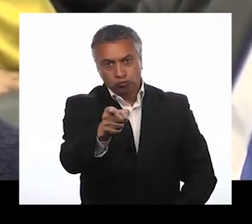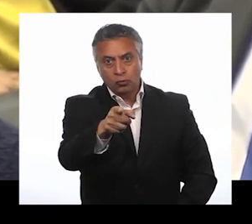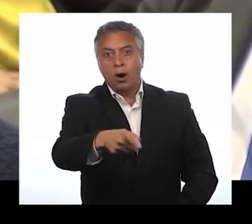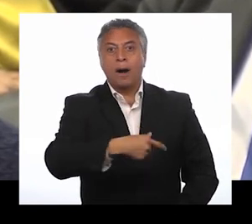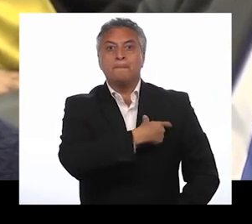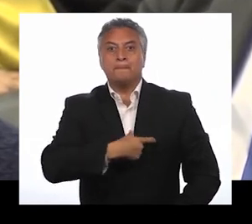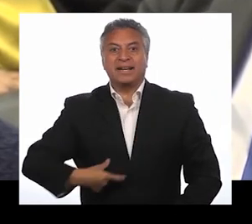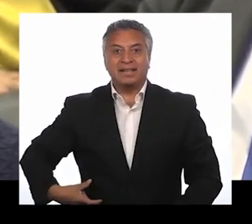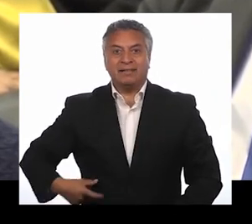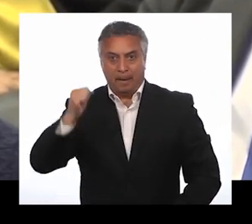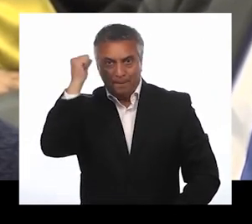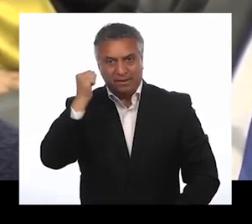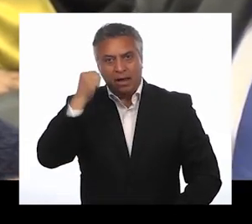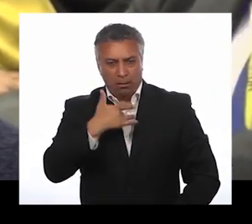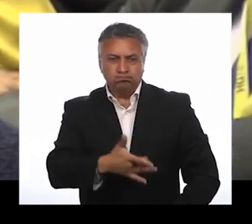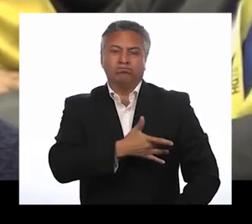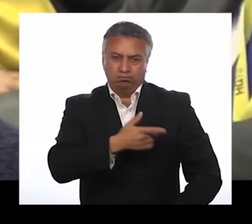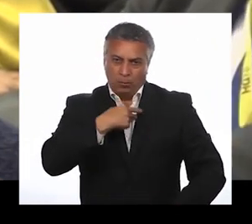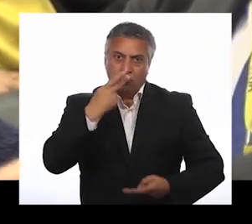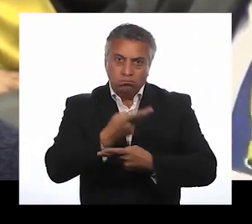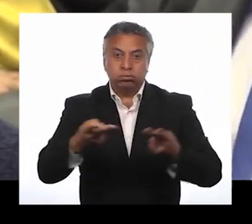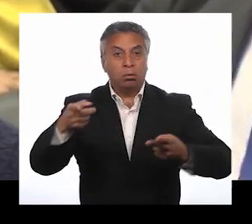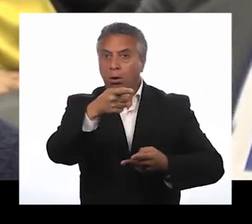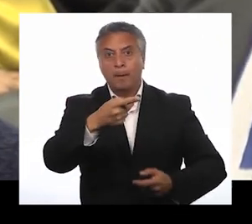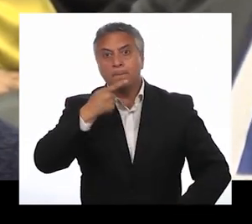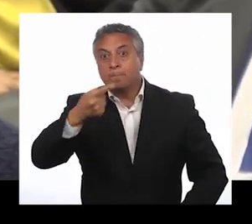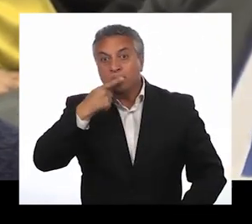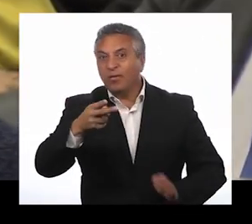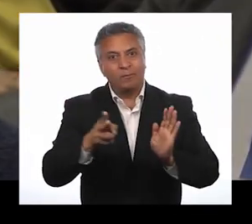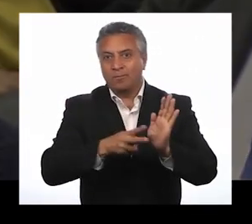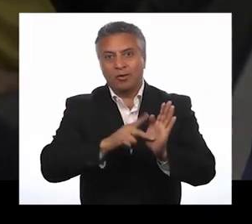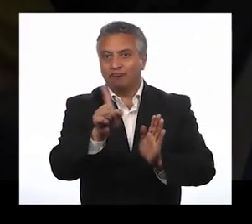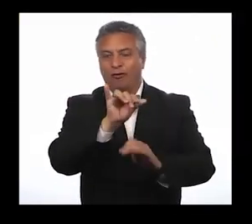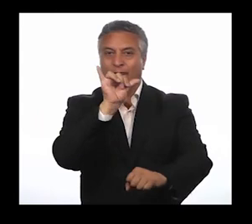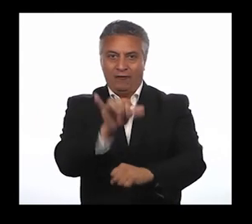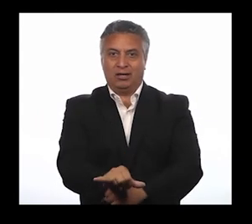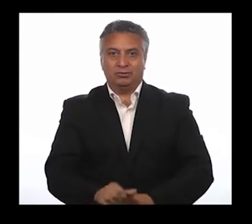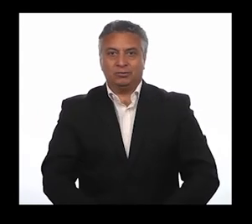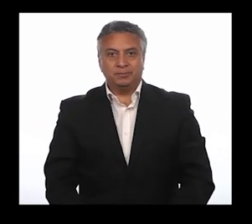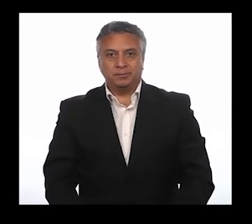presidente Piñera ante un organismo internacional al sostener información que no se condice con la realidad.